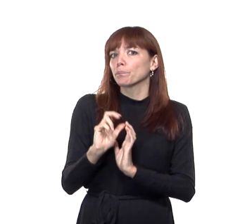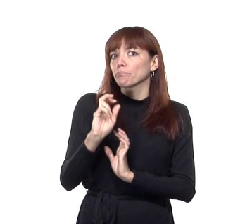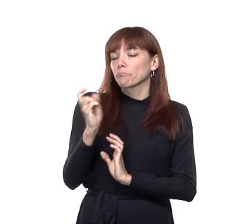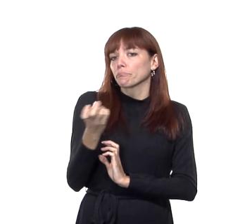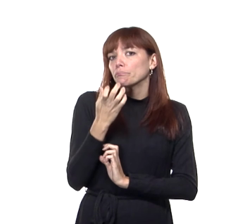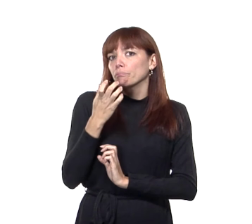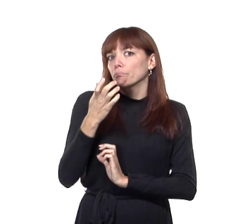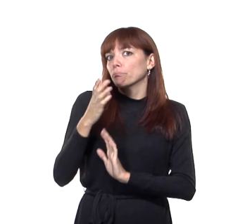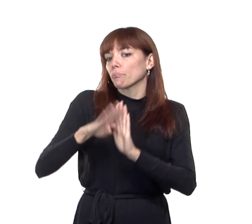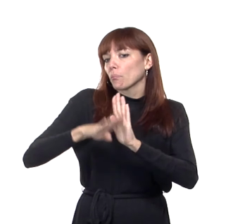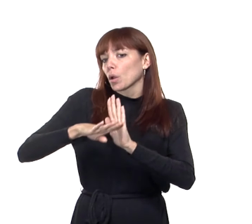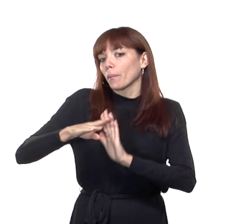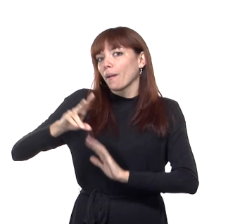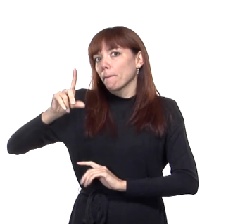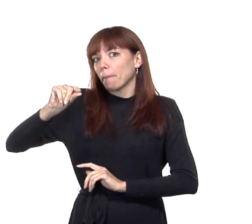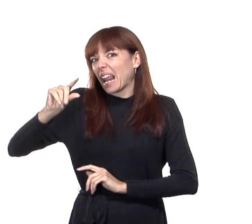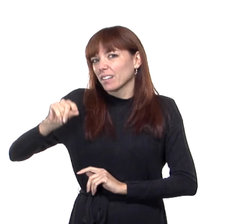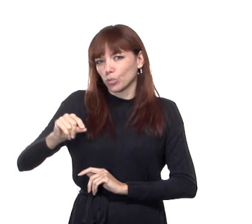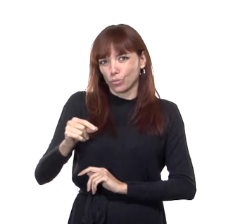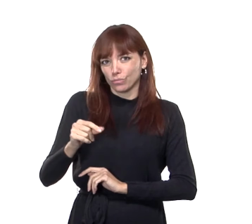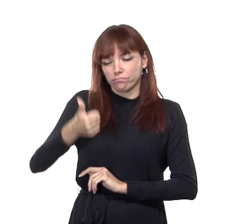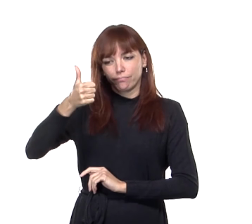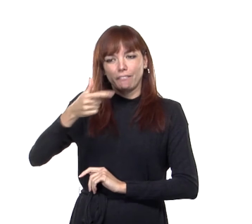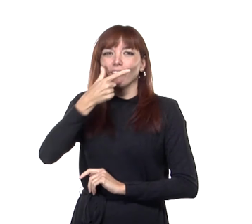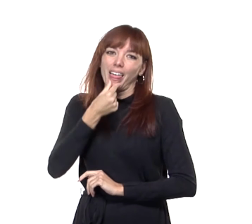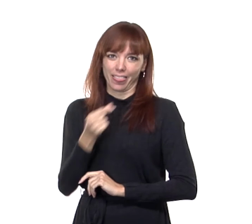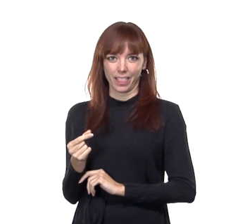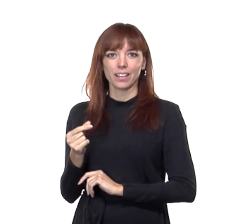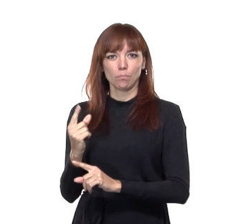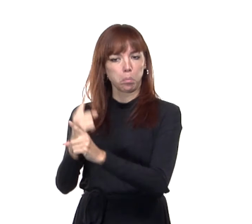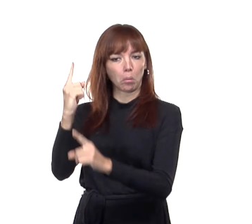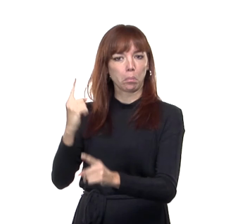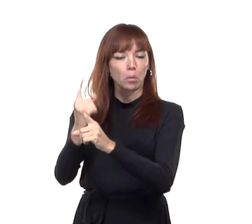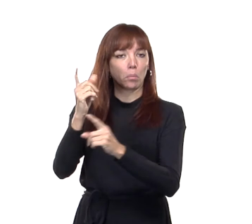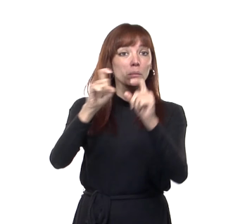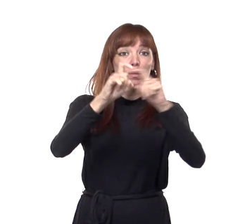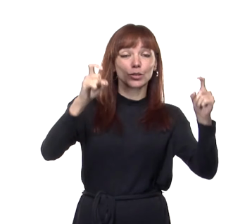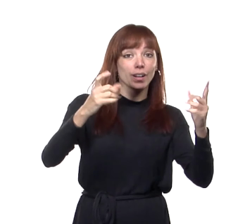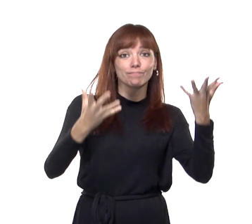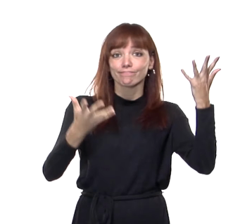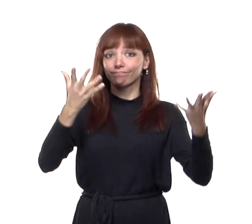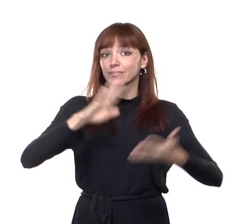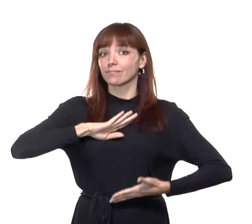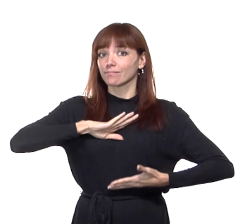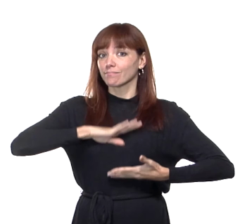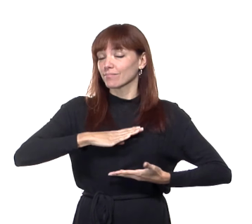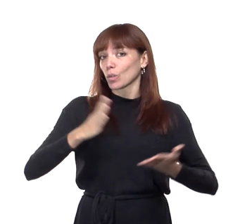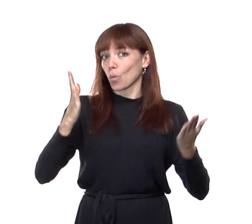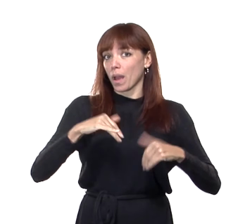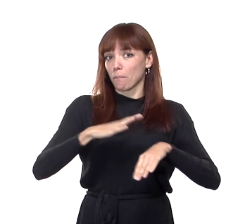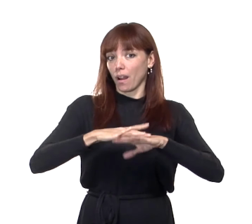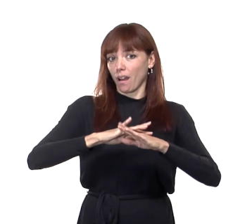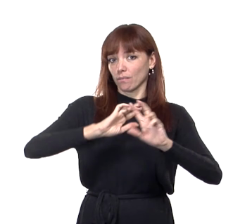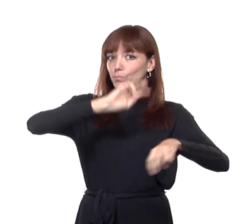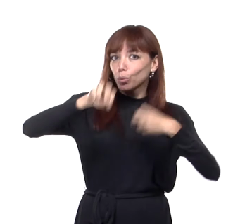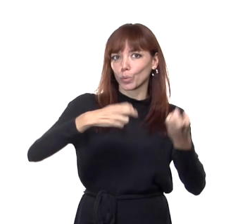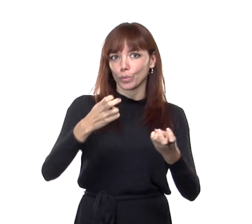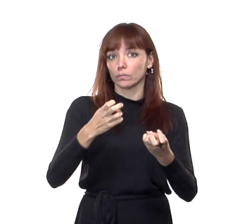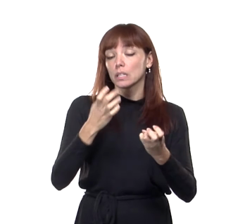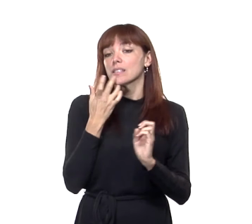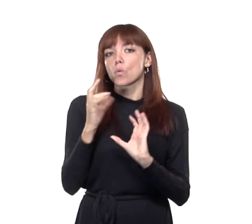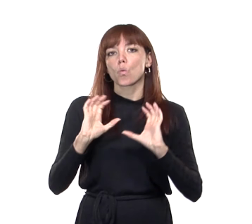que no siempre está bien actualizado que las empresas no tienen un incentivo para actualizar y si los hackers sí al que si un grupo de